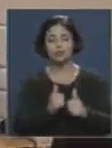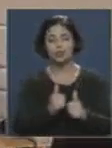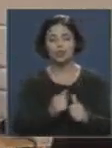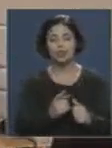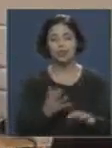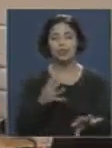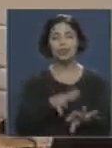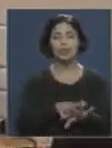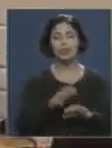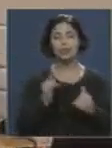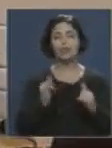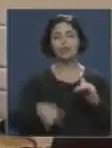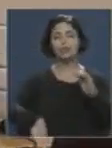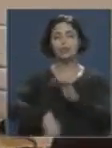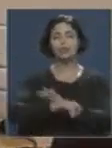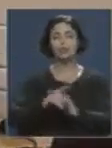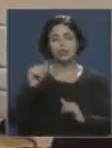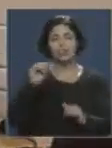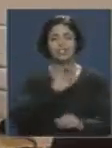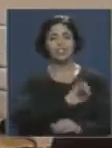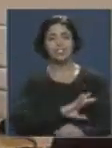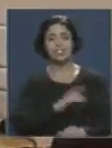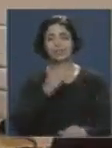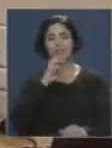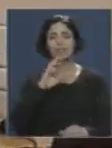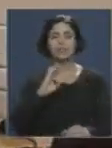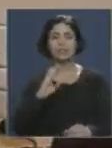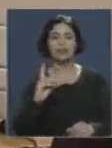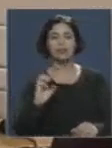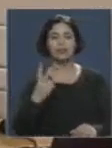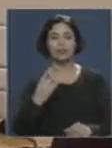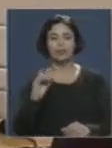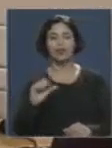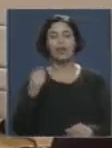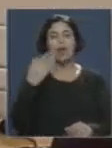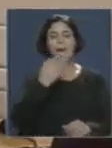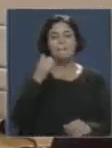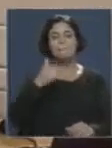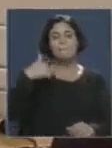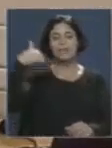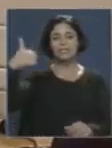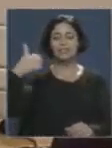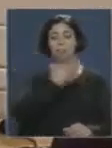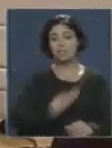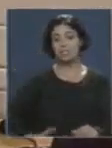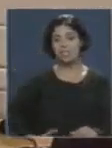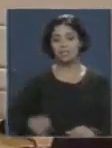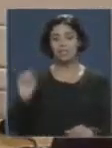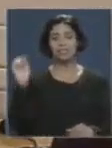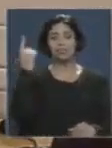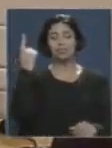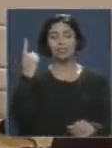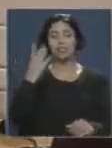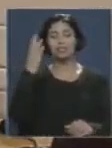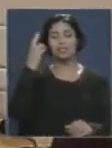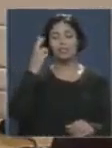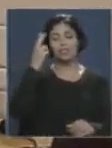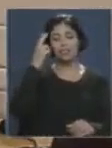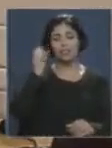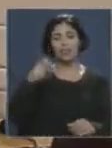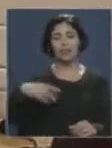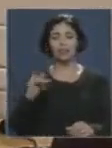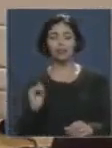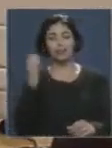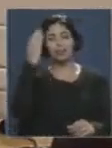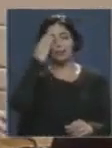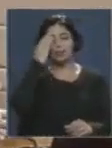de Chile. También a Ricardo Vélez, presidente regional de la ANFA de la región de Coquimbo, y a